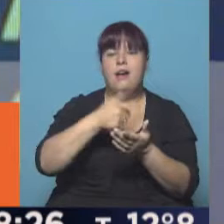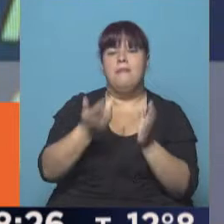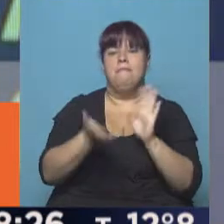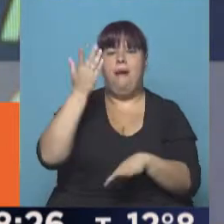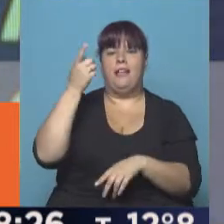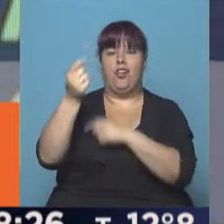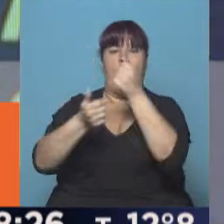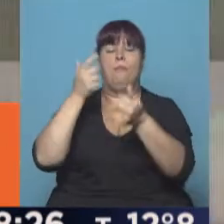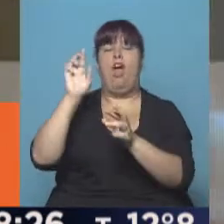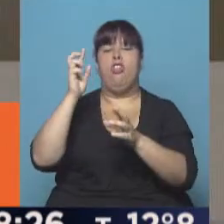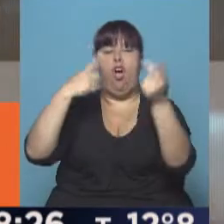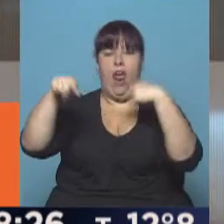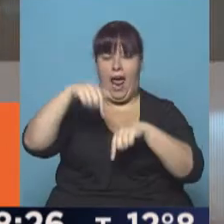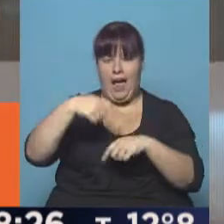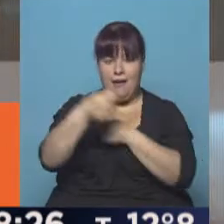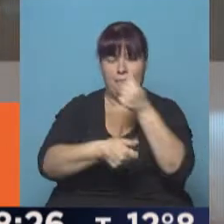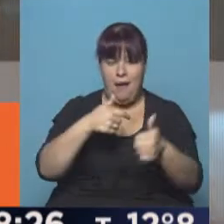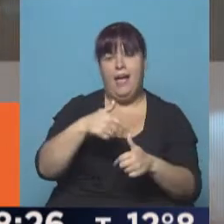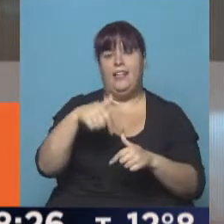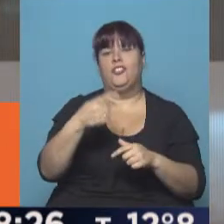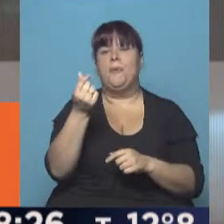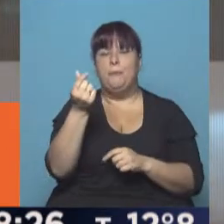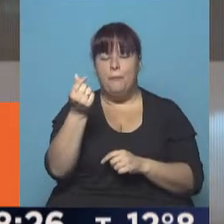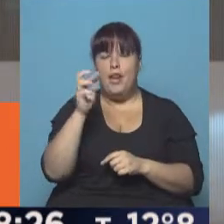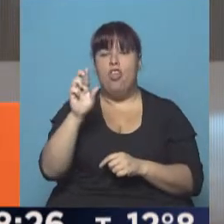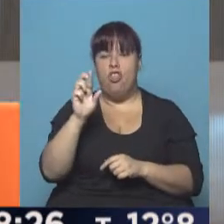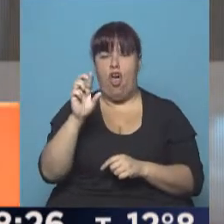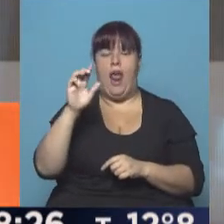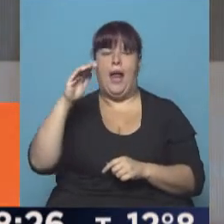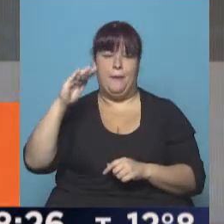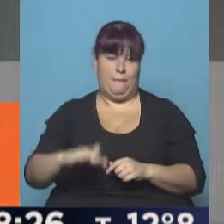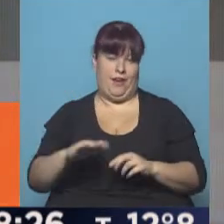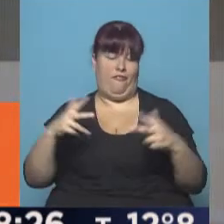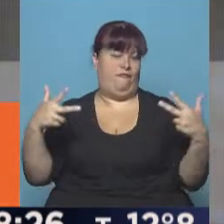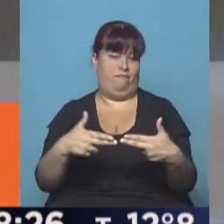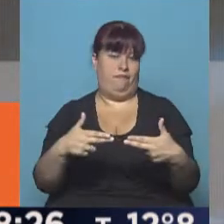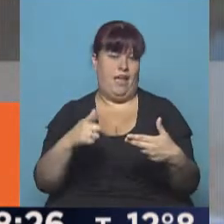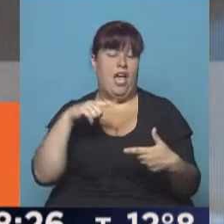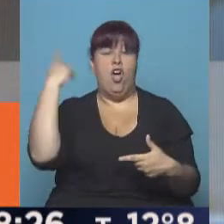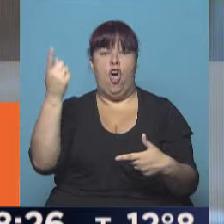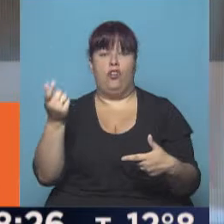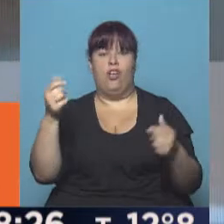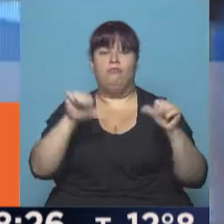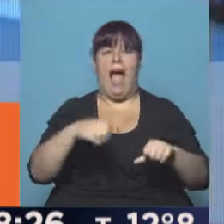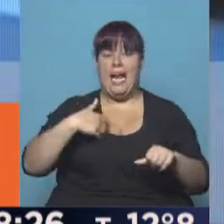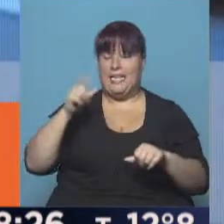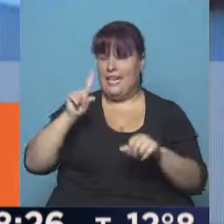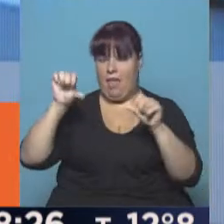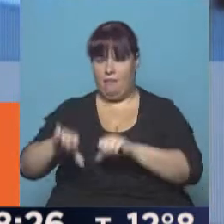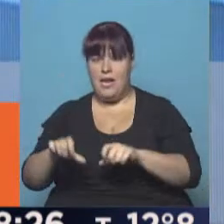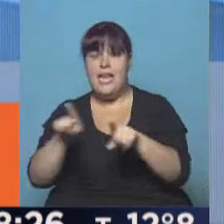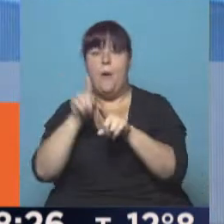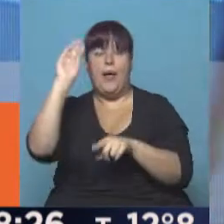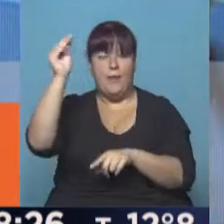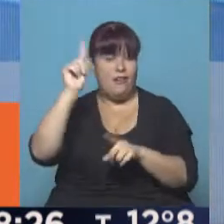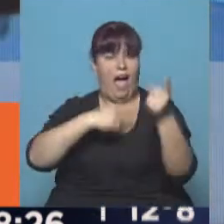oferta de dólares en el mercado local y hace que el precio del dólar tenga un freno. En vez de devaluar la Argentina, por ejemplo, al ritmo que lo